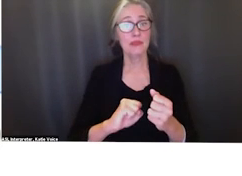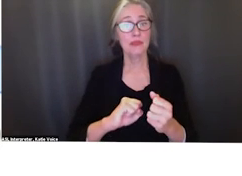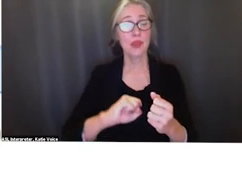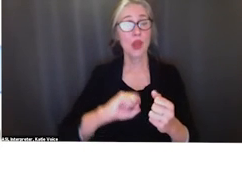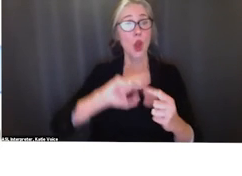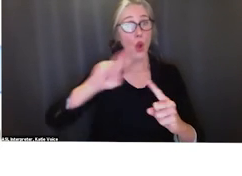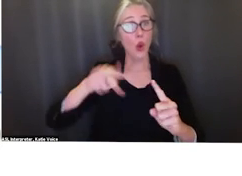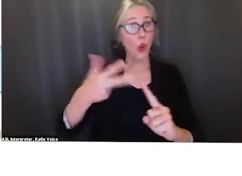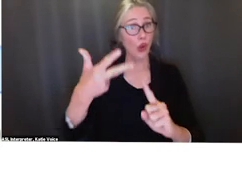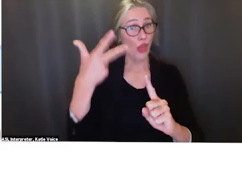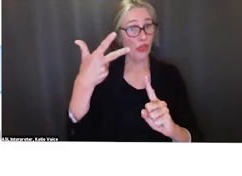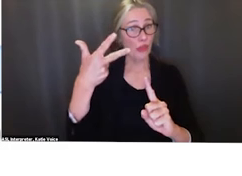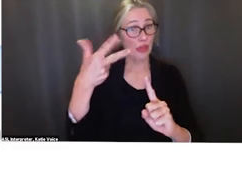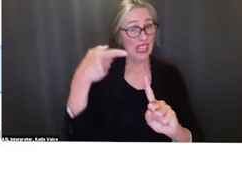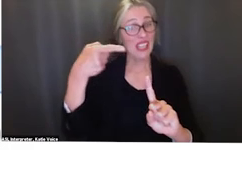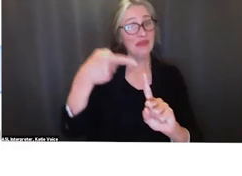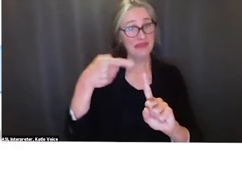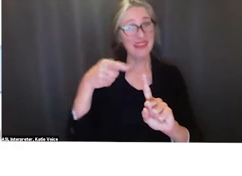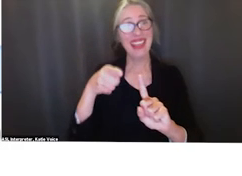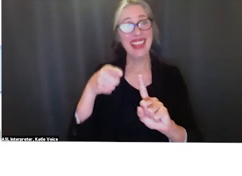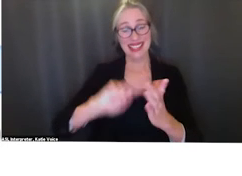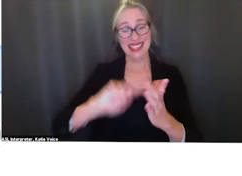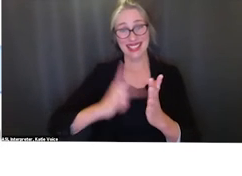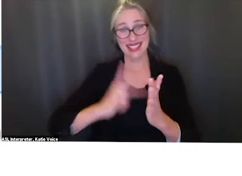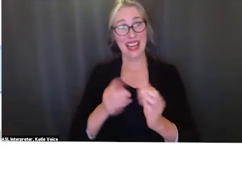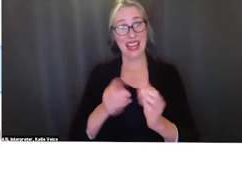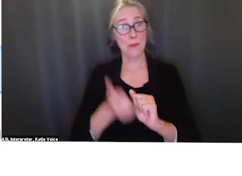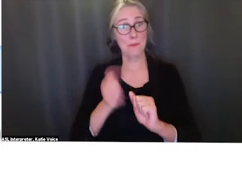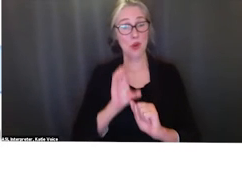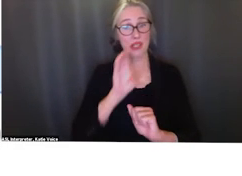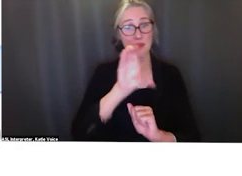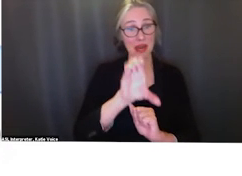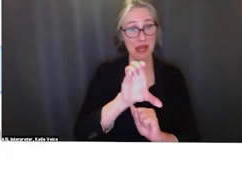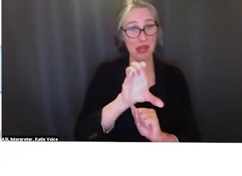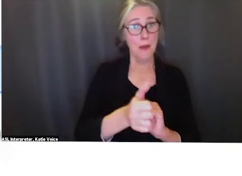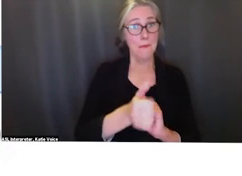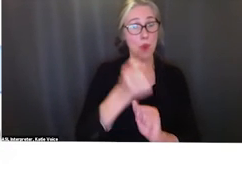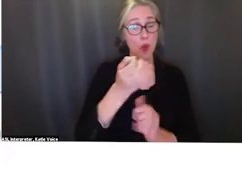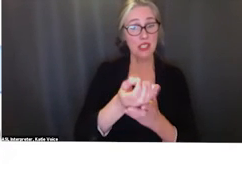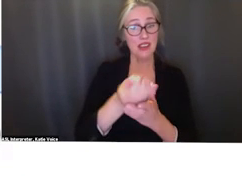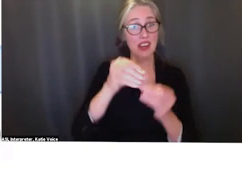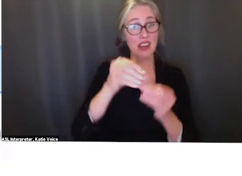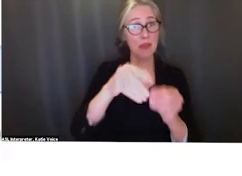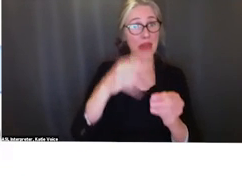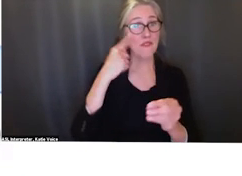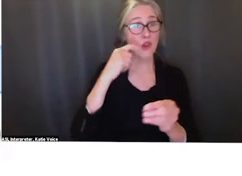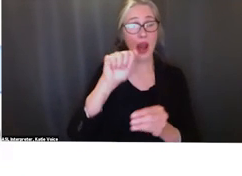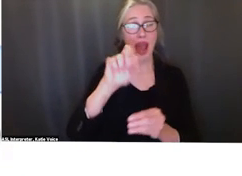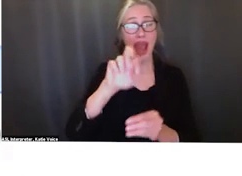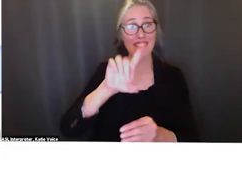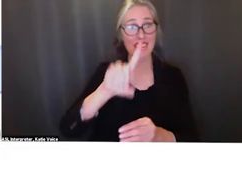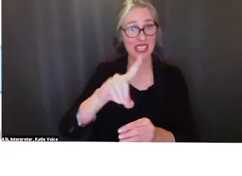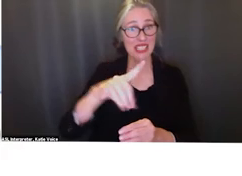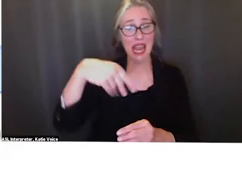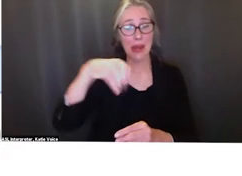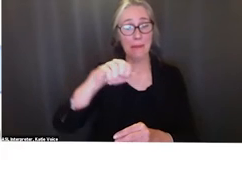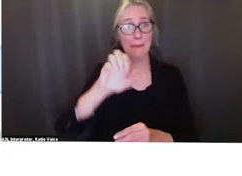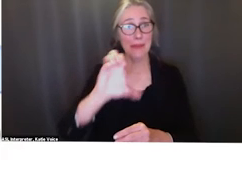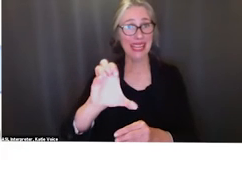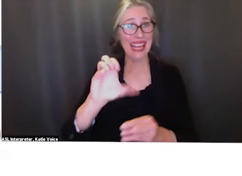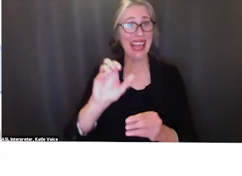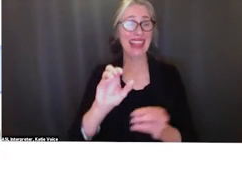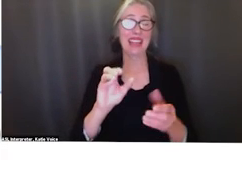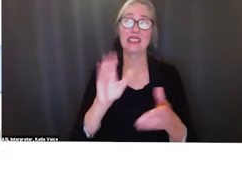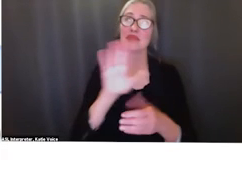más fondos y la mayoría de los fondos van directamente a los programas de AVID y de PEAK, que son aproximadamente